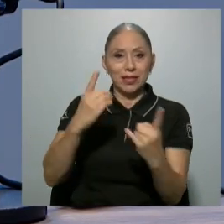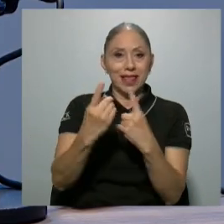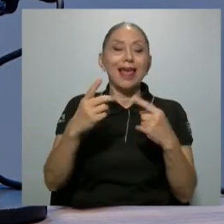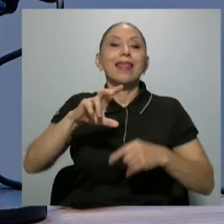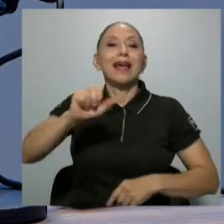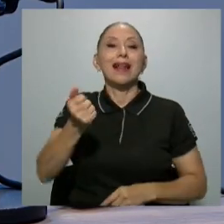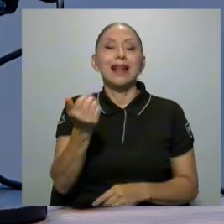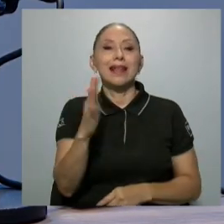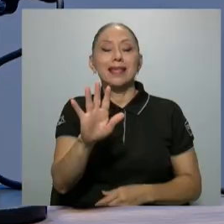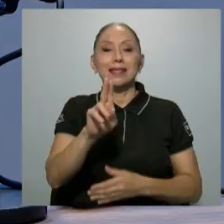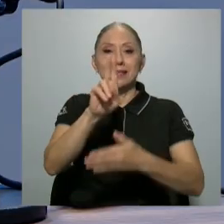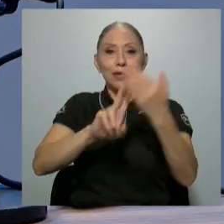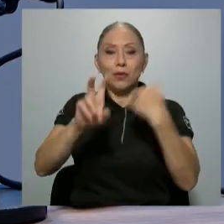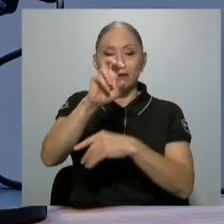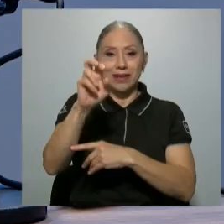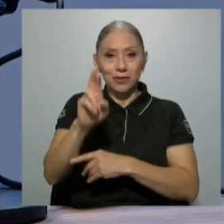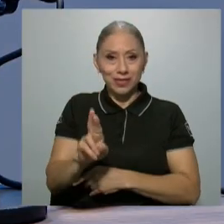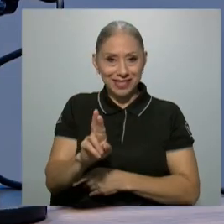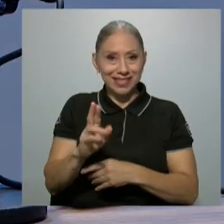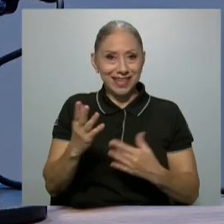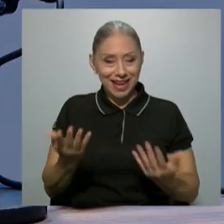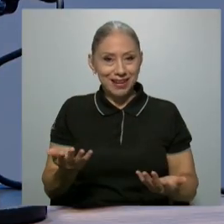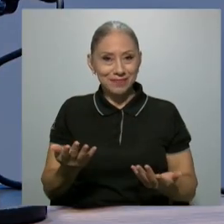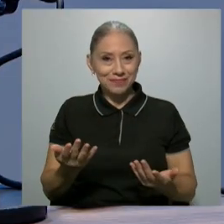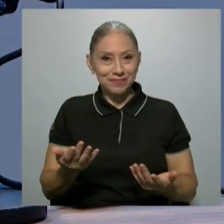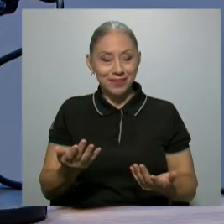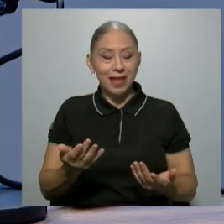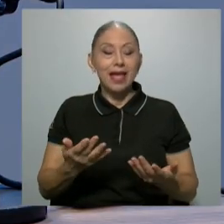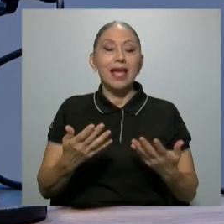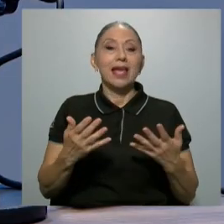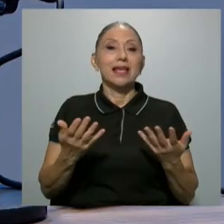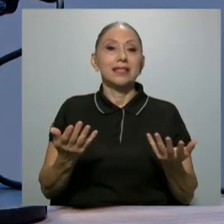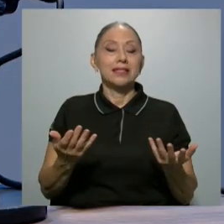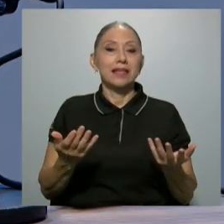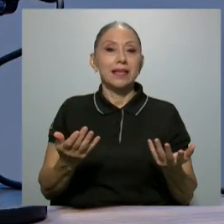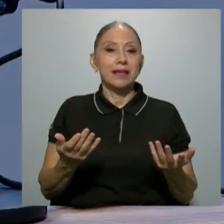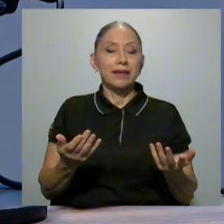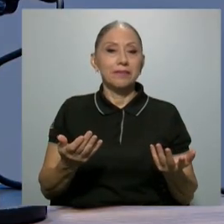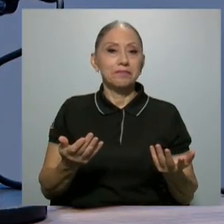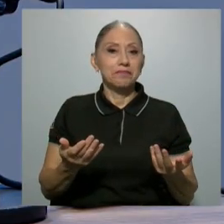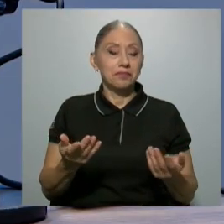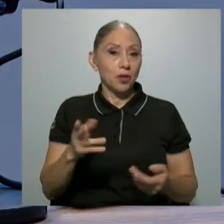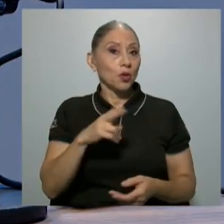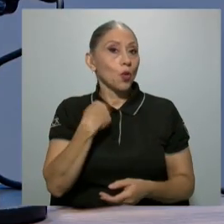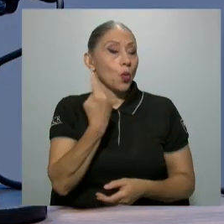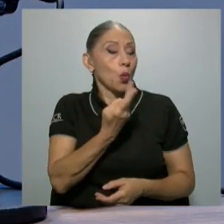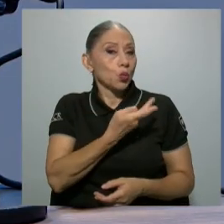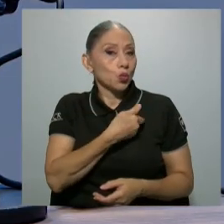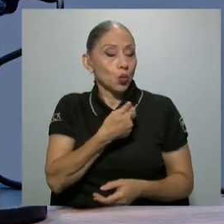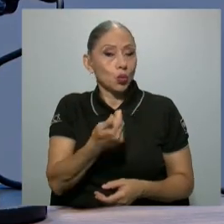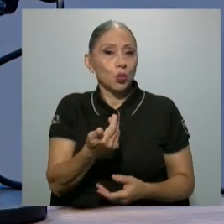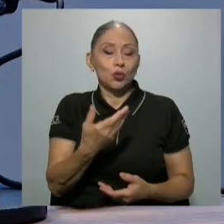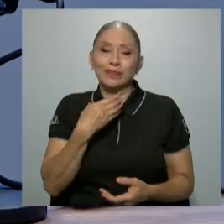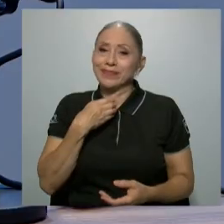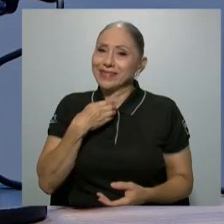de la Universidad de Costa Rica es que les tenemos los mejores